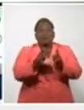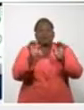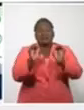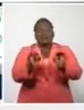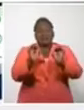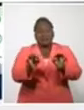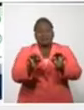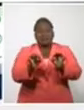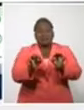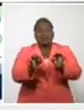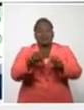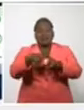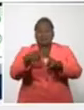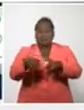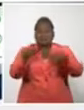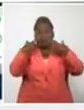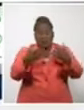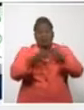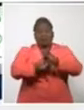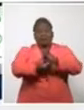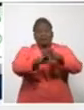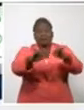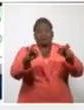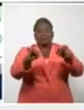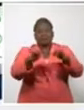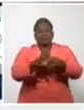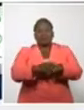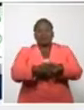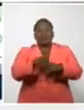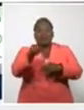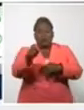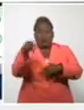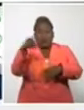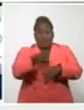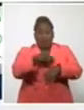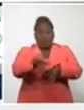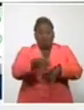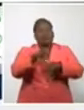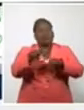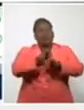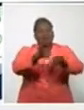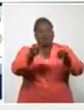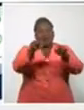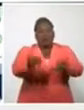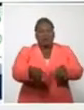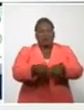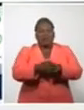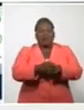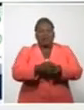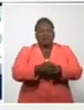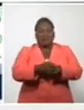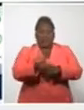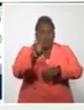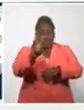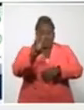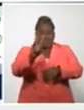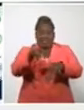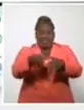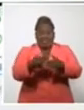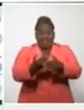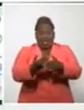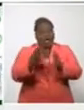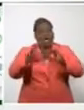las cosas fundamentales que ha expresado el doctor Durán, por si usted llegó tarde a esta transmisión. Y puedo decirles que, bueno, por tercer día consecutivo no se